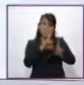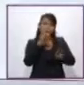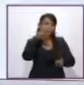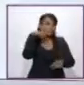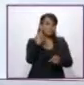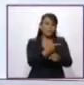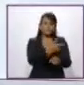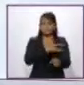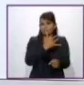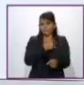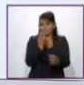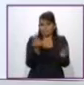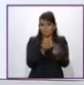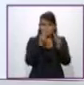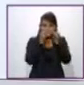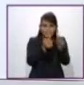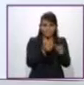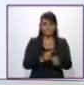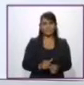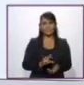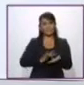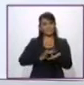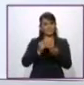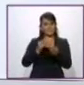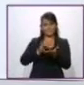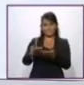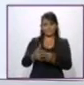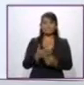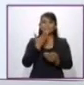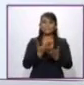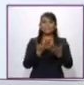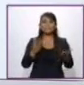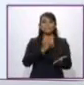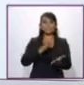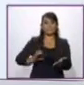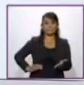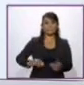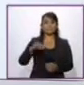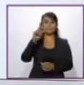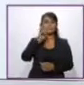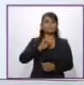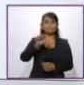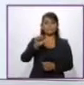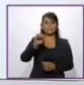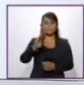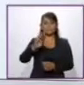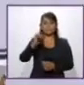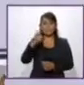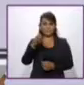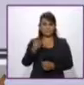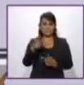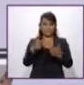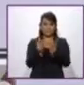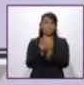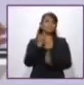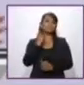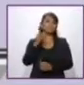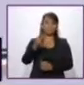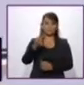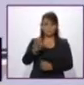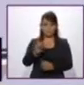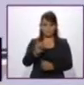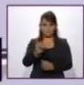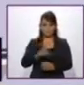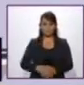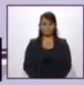gracias. Gracias, candidata. Es el turno de Abigail Arredondo Ramos, la candidata del PRI. Adelante. No es lo